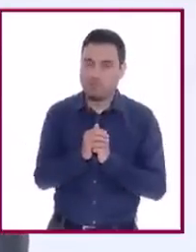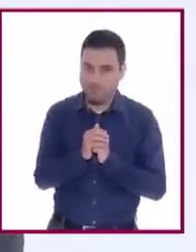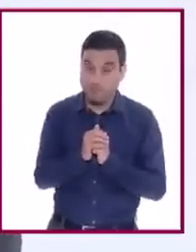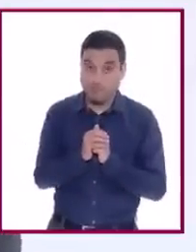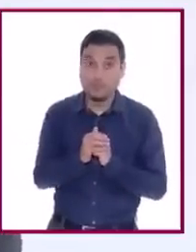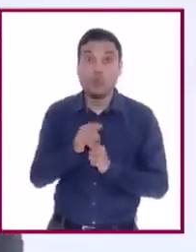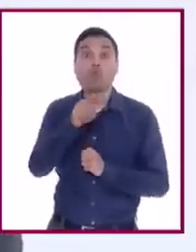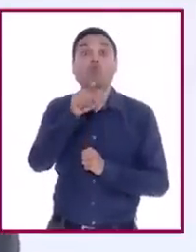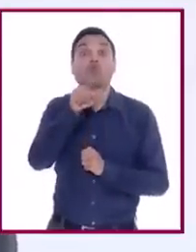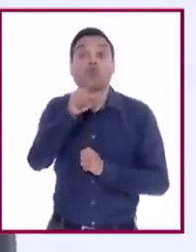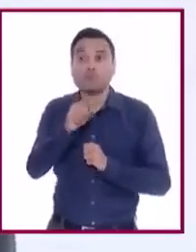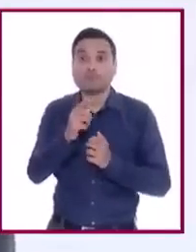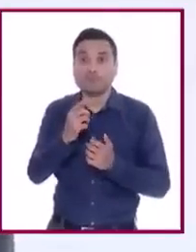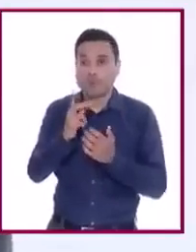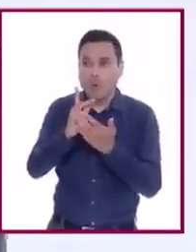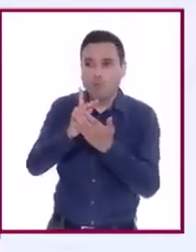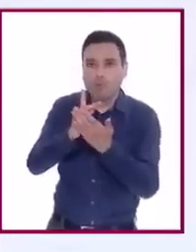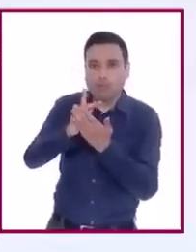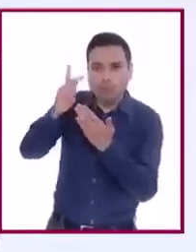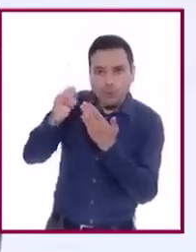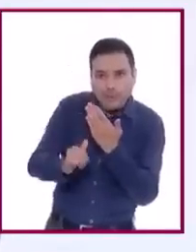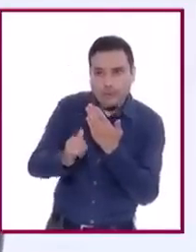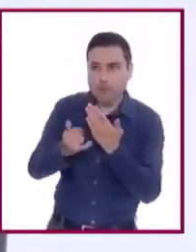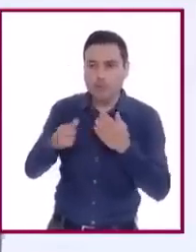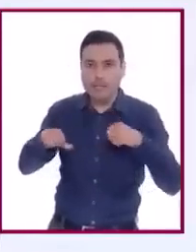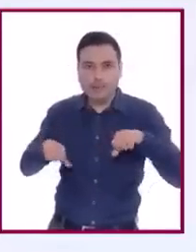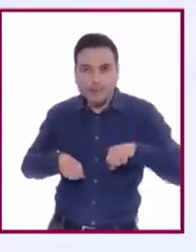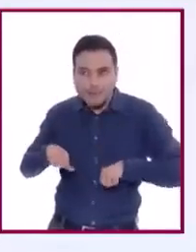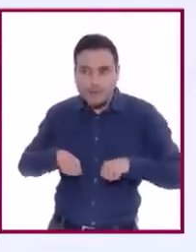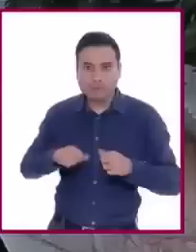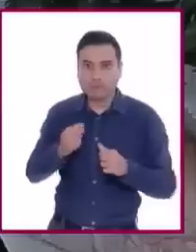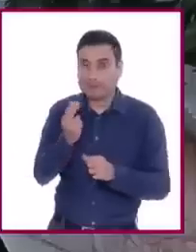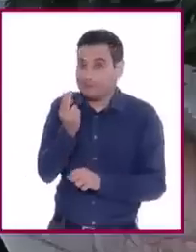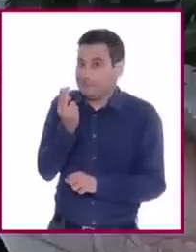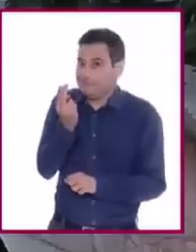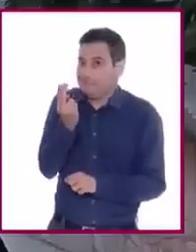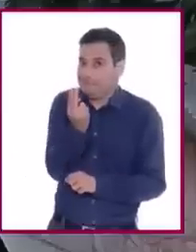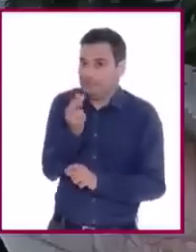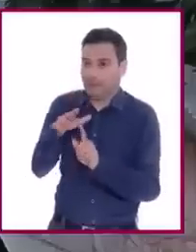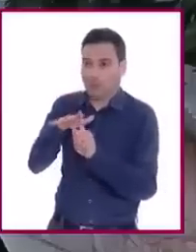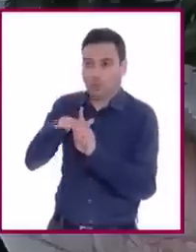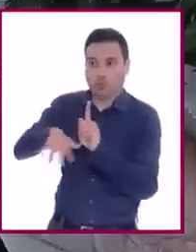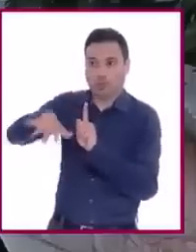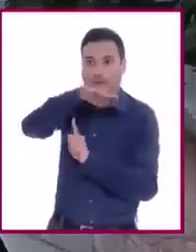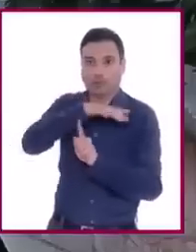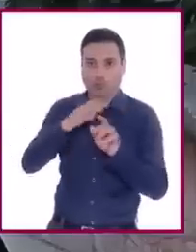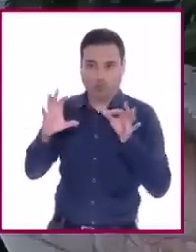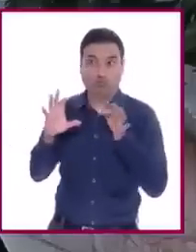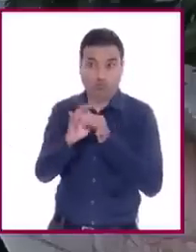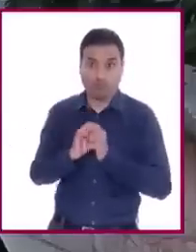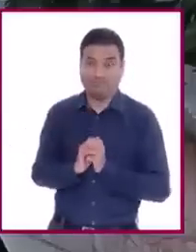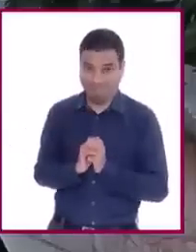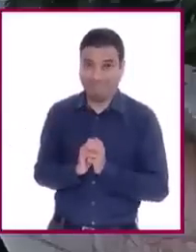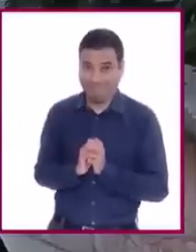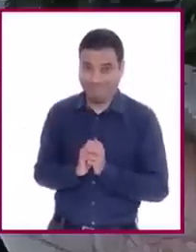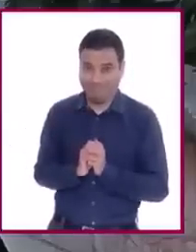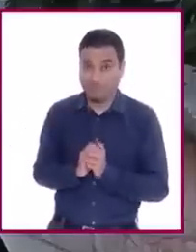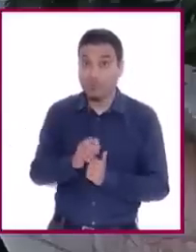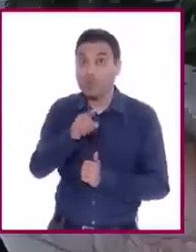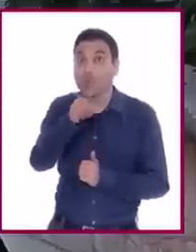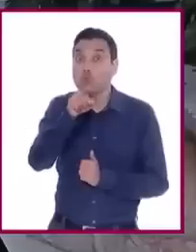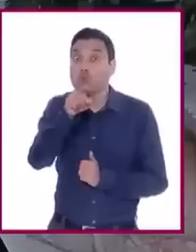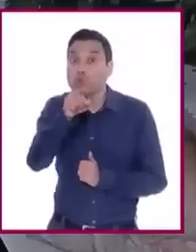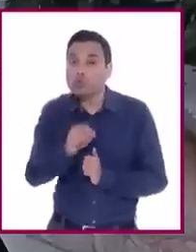ir guiando desde la realidad de cada aula pero esa guía tiene que ser con